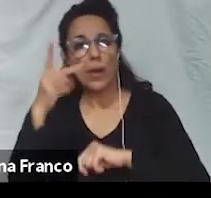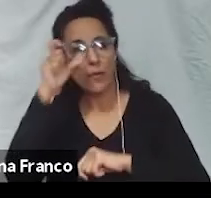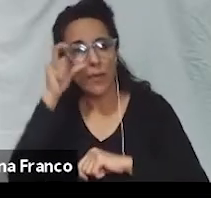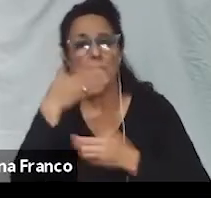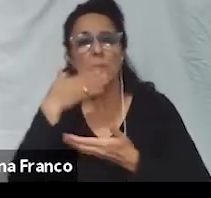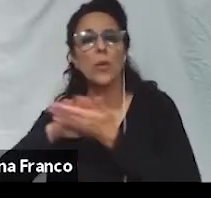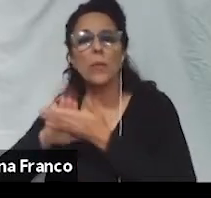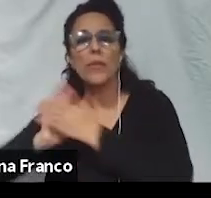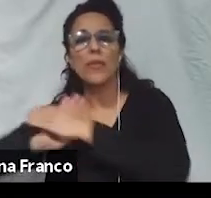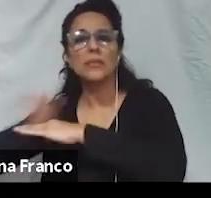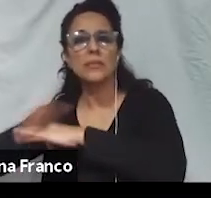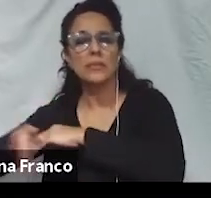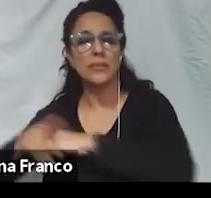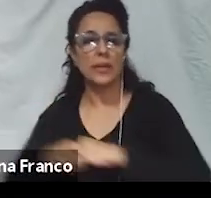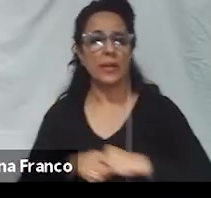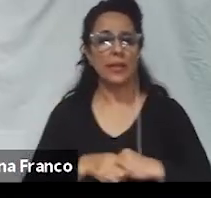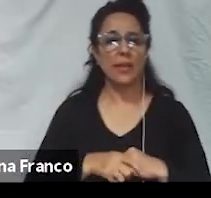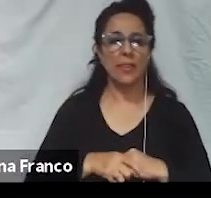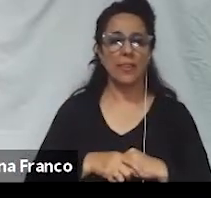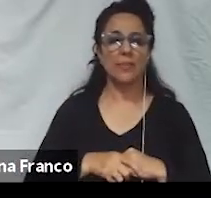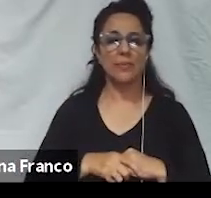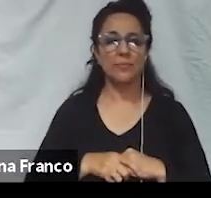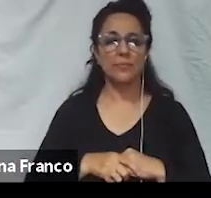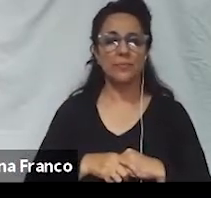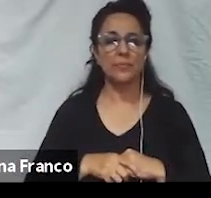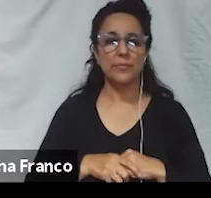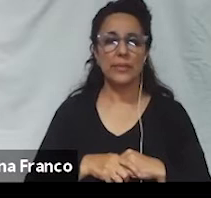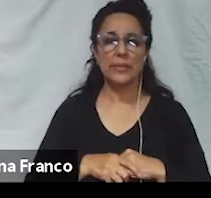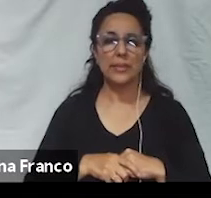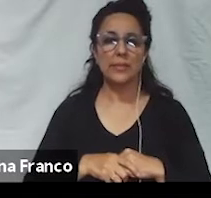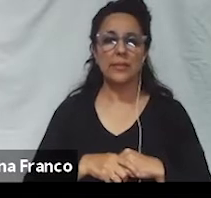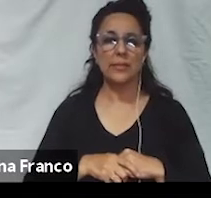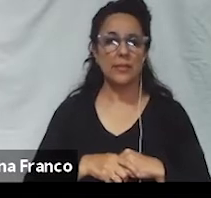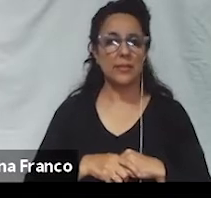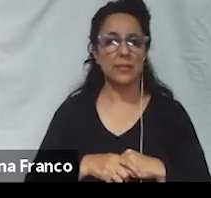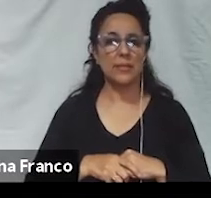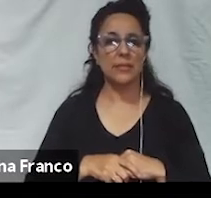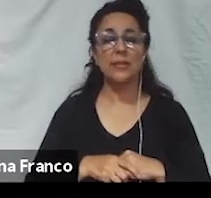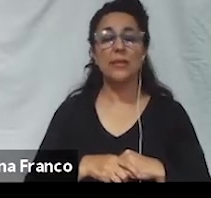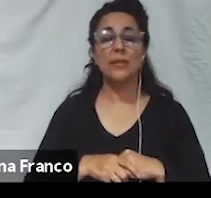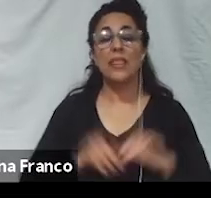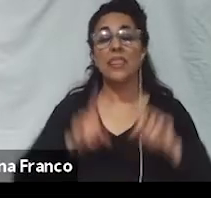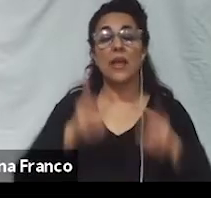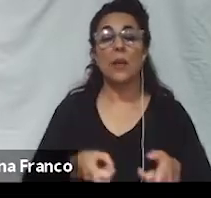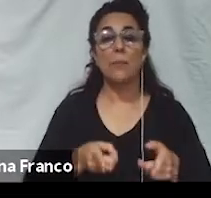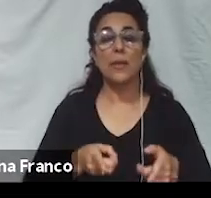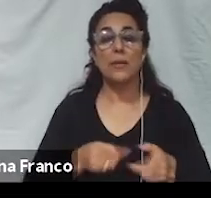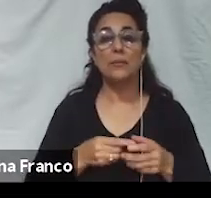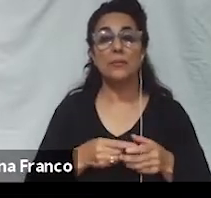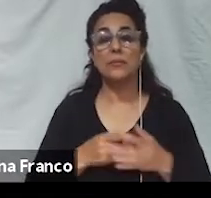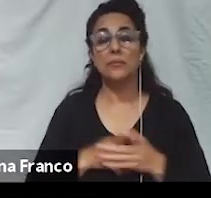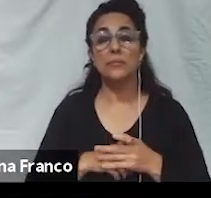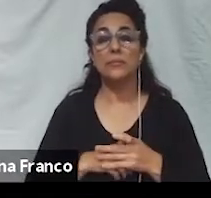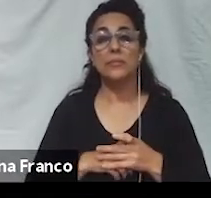de accesibilidad, que es una herramienta para hacer pruebas en el celular, digamos en mobile. Y también siempre